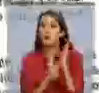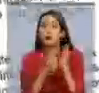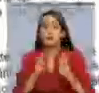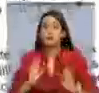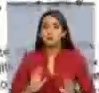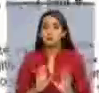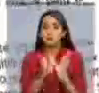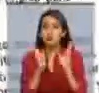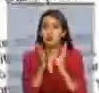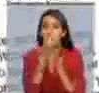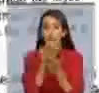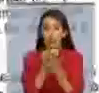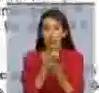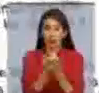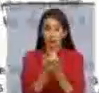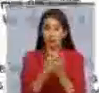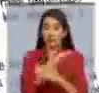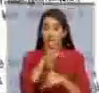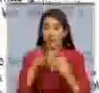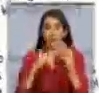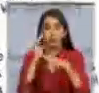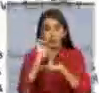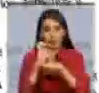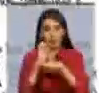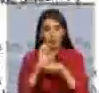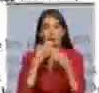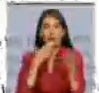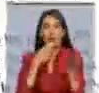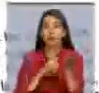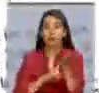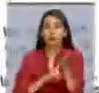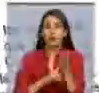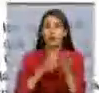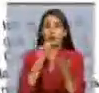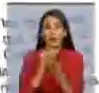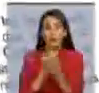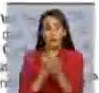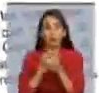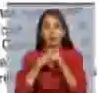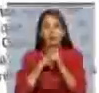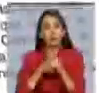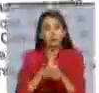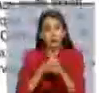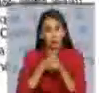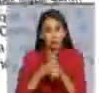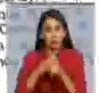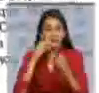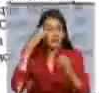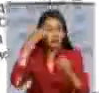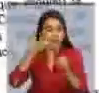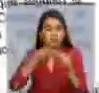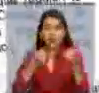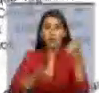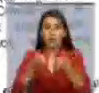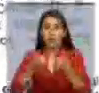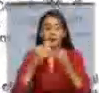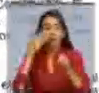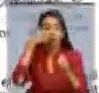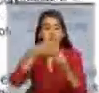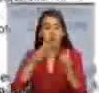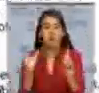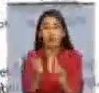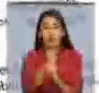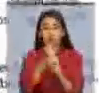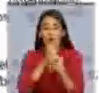reactivación económica del Ecuador. El documento ingresa con el carácter de económico urgente y apunta a reformar las condiciones tributarias del